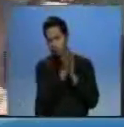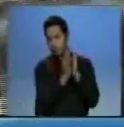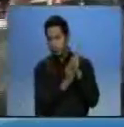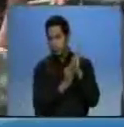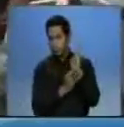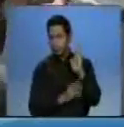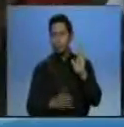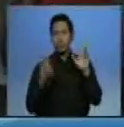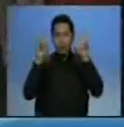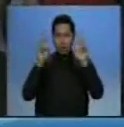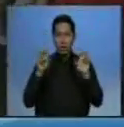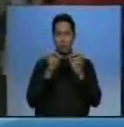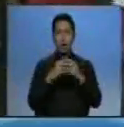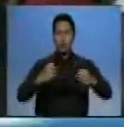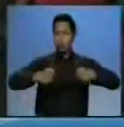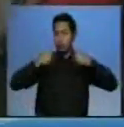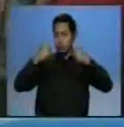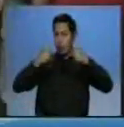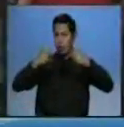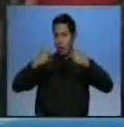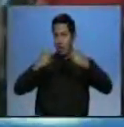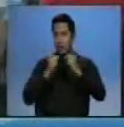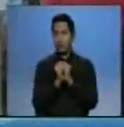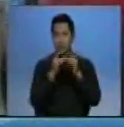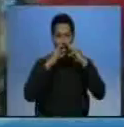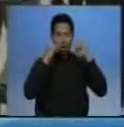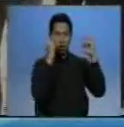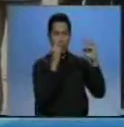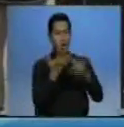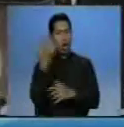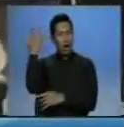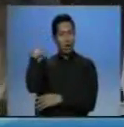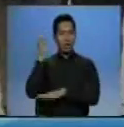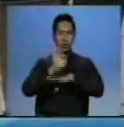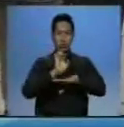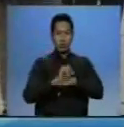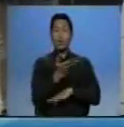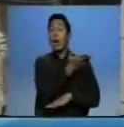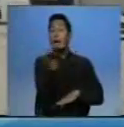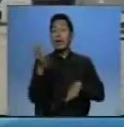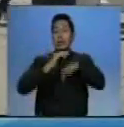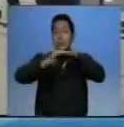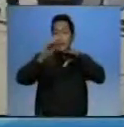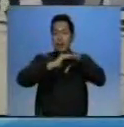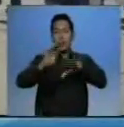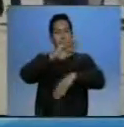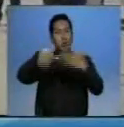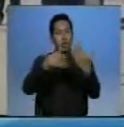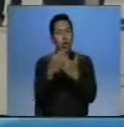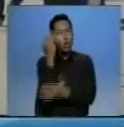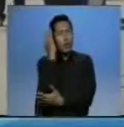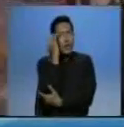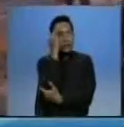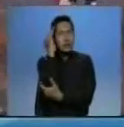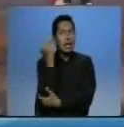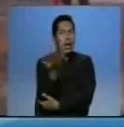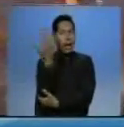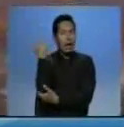poder del veto y el viejo país. En él invita a los ecuatorianos a reflexionar sobre las verdaderas intenciones de los grupos de